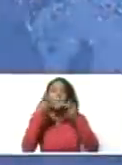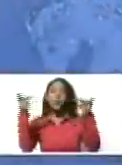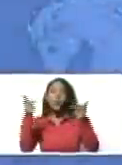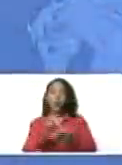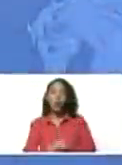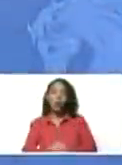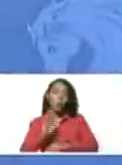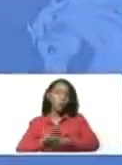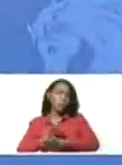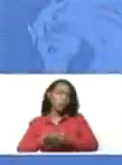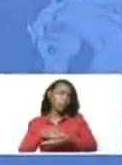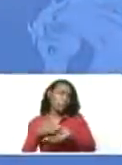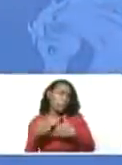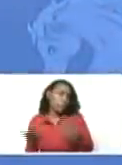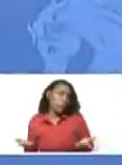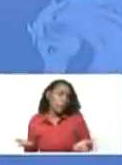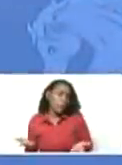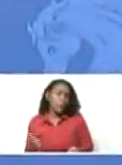porque